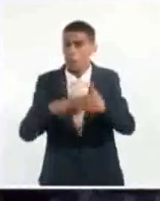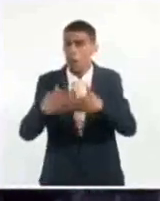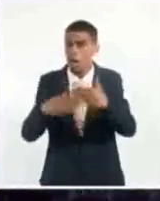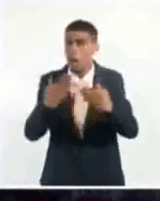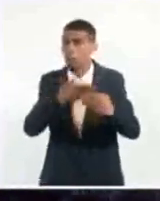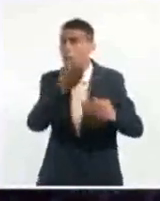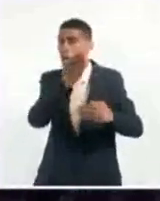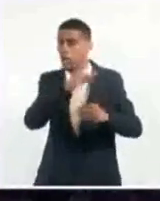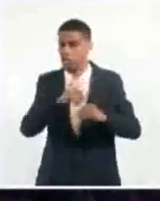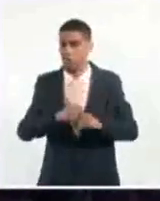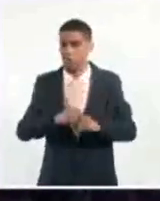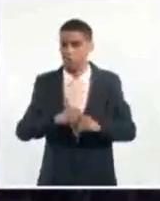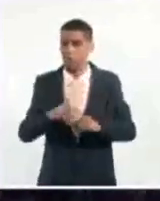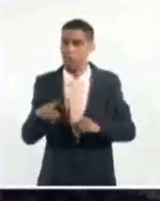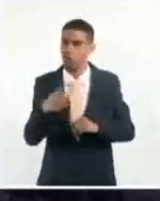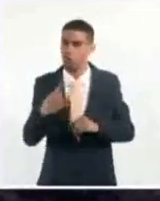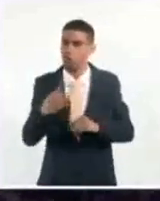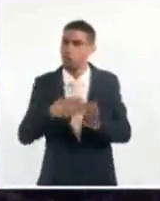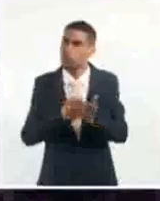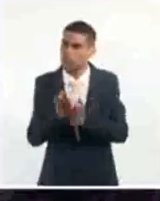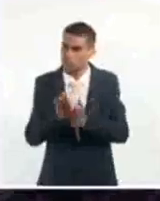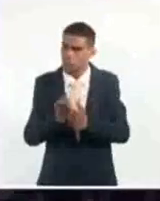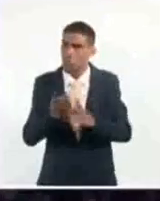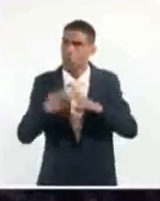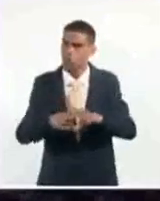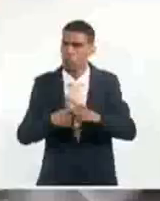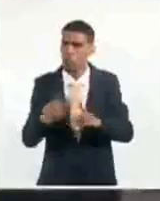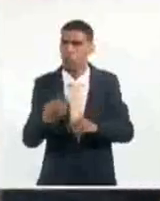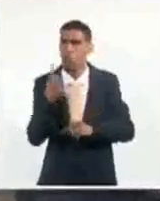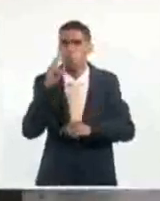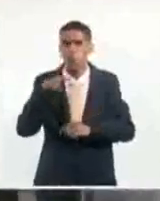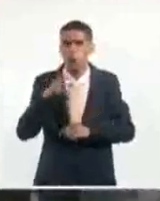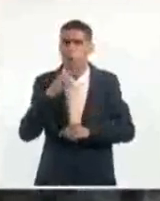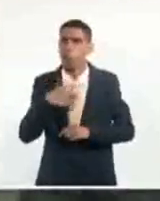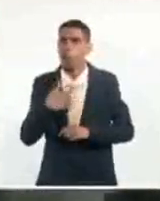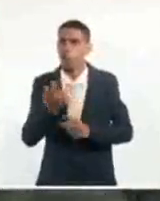estamos estableciendo las prioridades y vamos a ir buscando soluciones poco a poco.